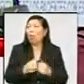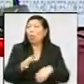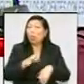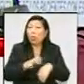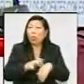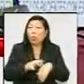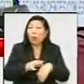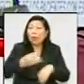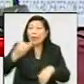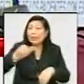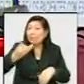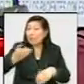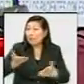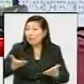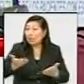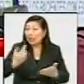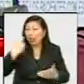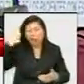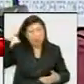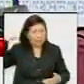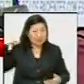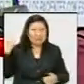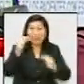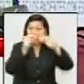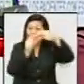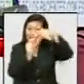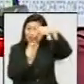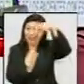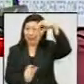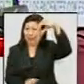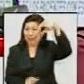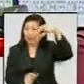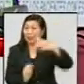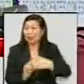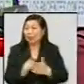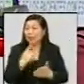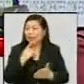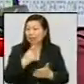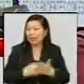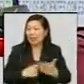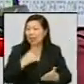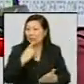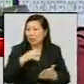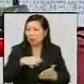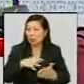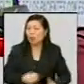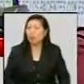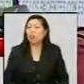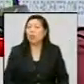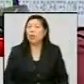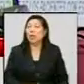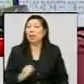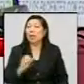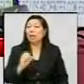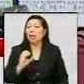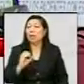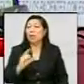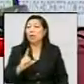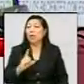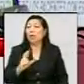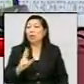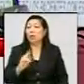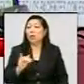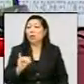traumatólogos especialistas en columna que tienen conocimiento de lo que es y estudio en escoliosis, y no los